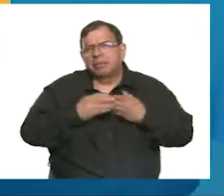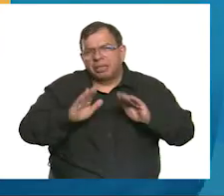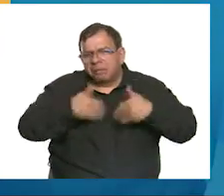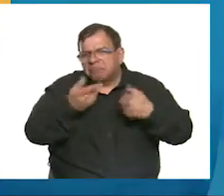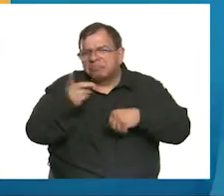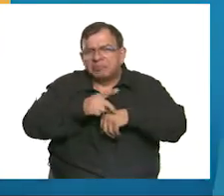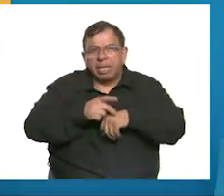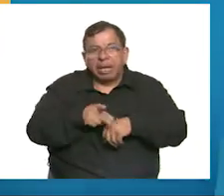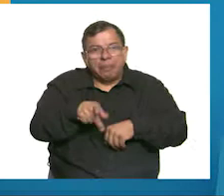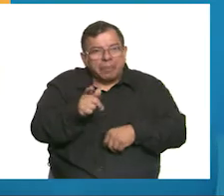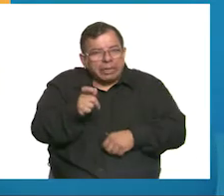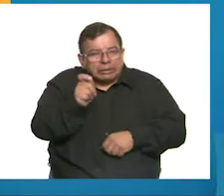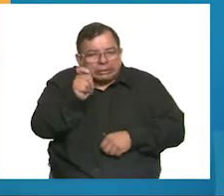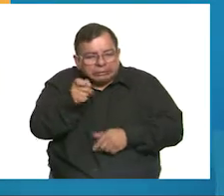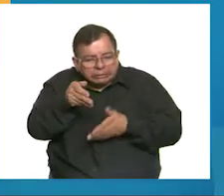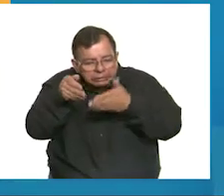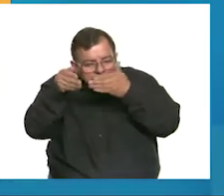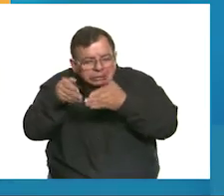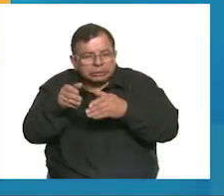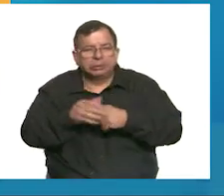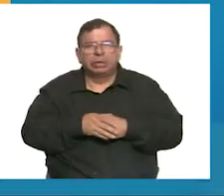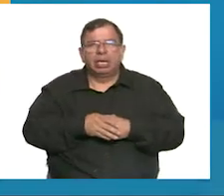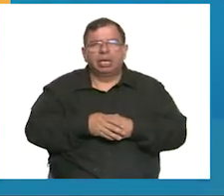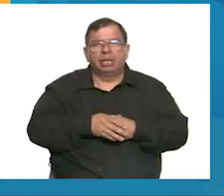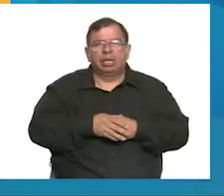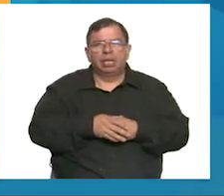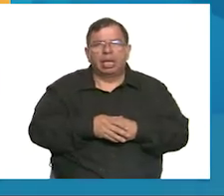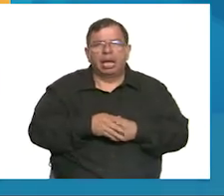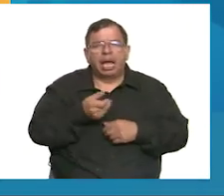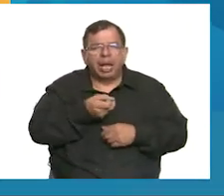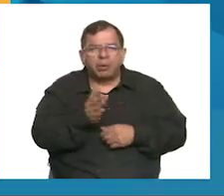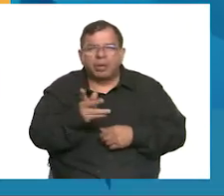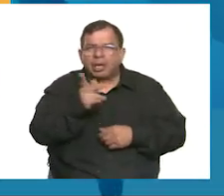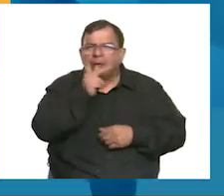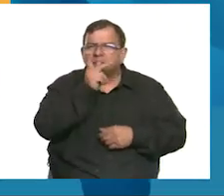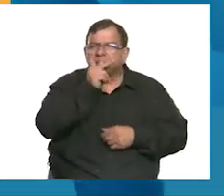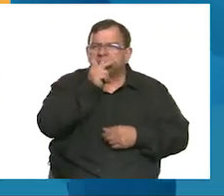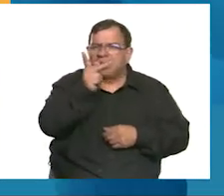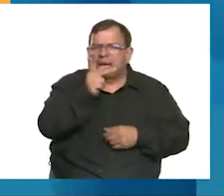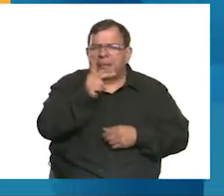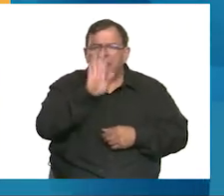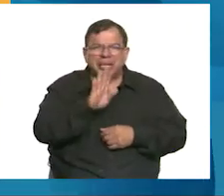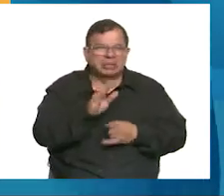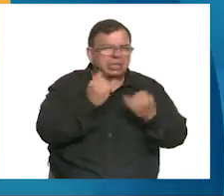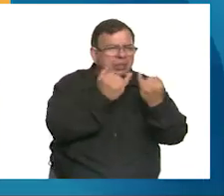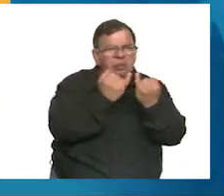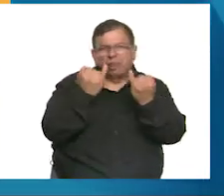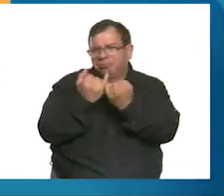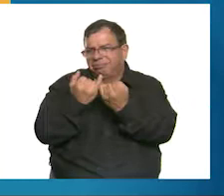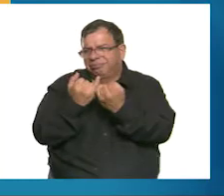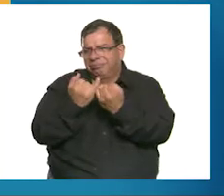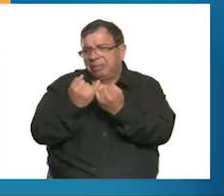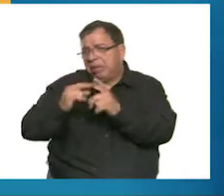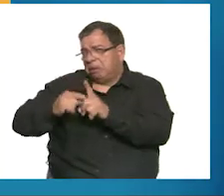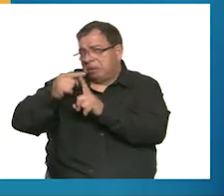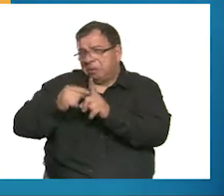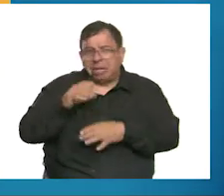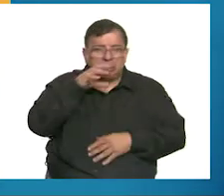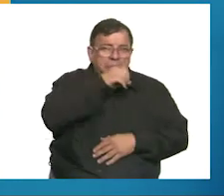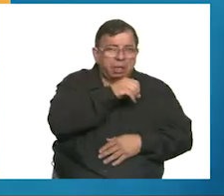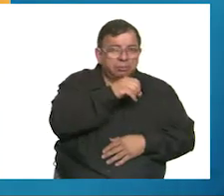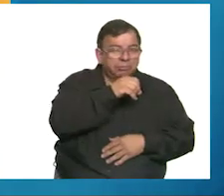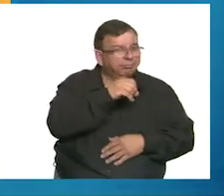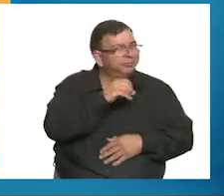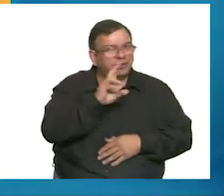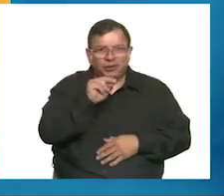tienen significados muy precisos. Y a veces palabras que nos puedan parecer que son iguales, como por ejemplo temperatura y calor, no lo